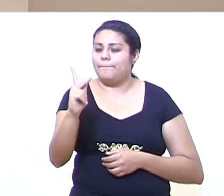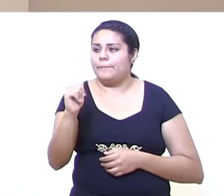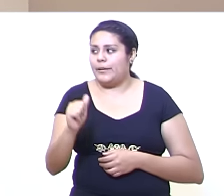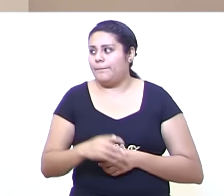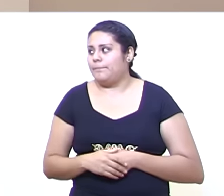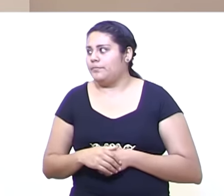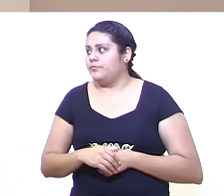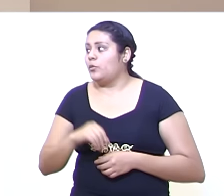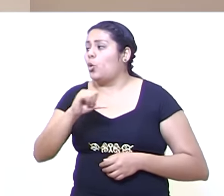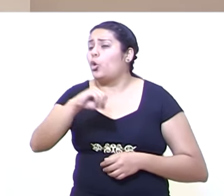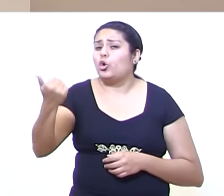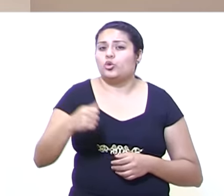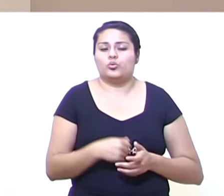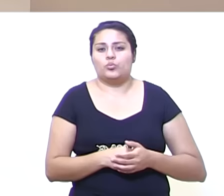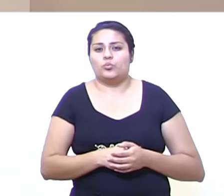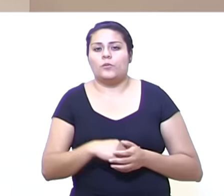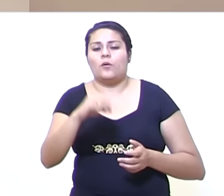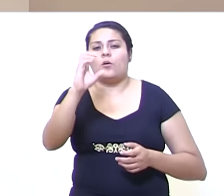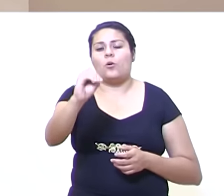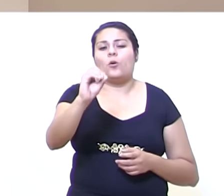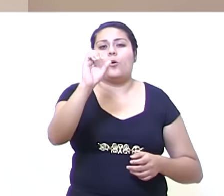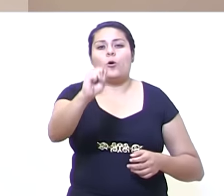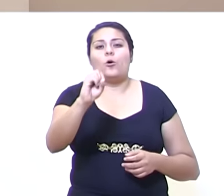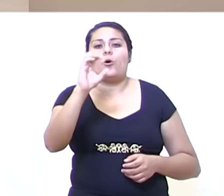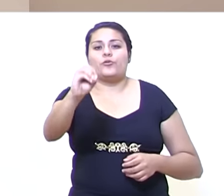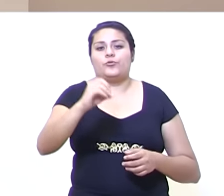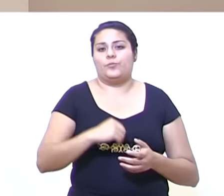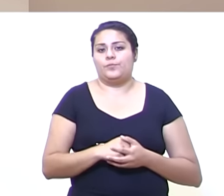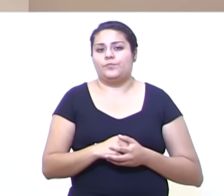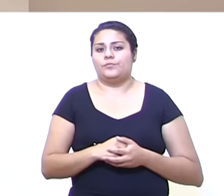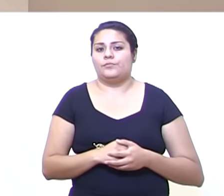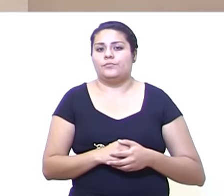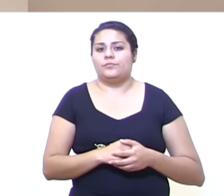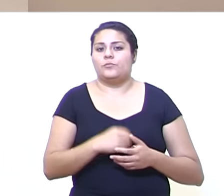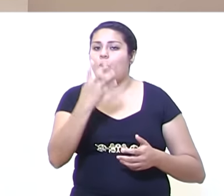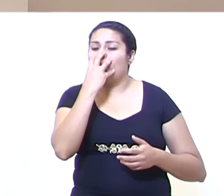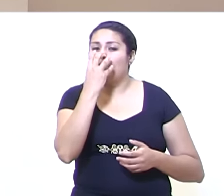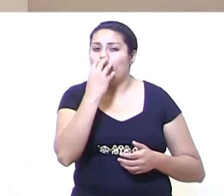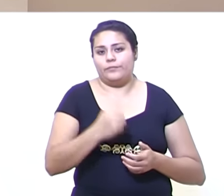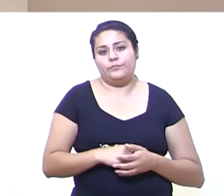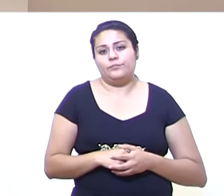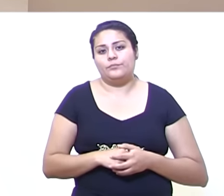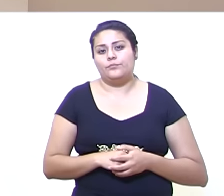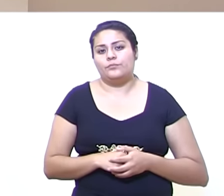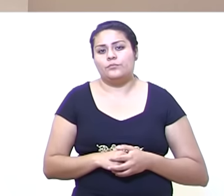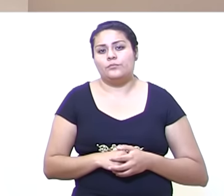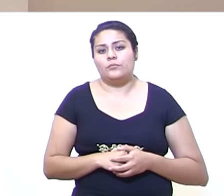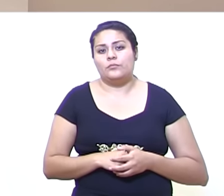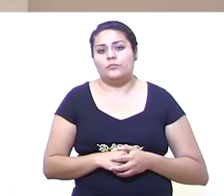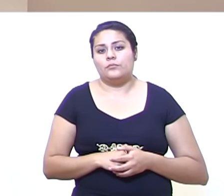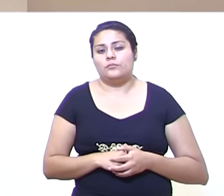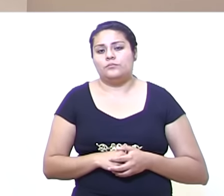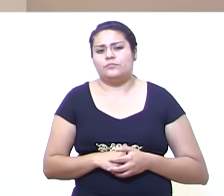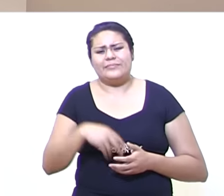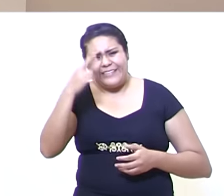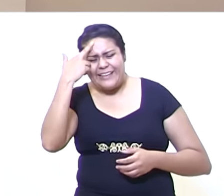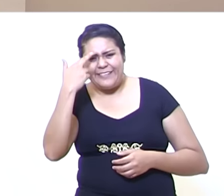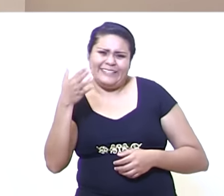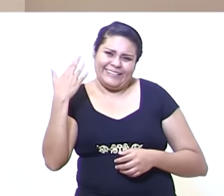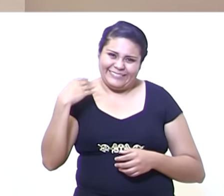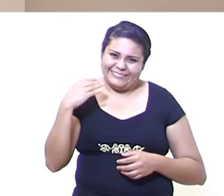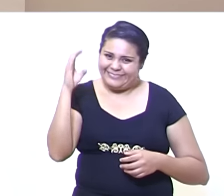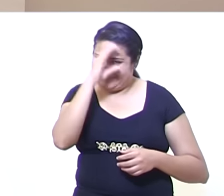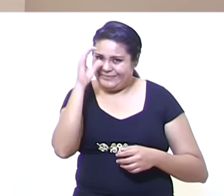¿Dónde está la palabra oso? Oso. ¿Te acuerdas de las dos imágenes que te